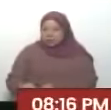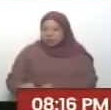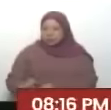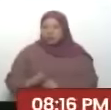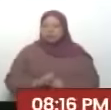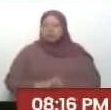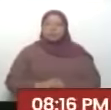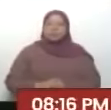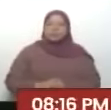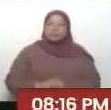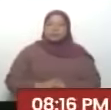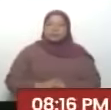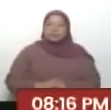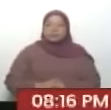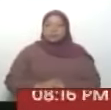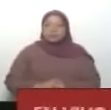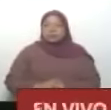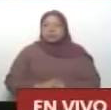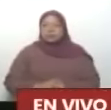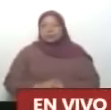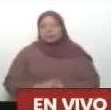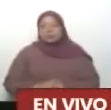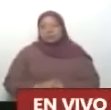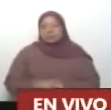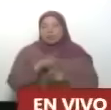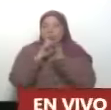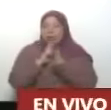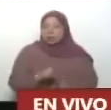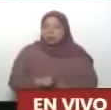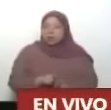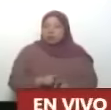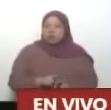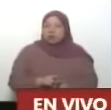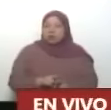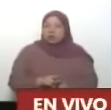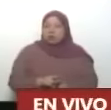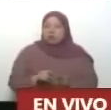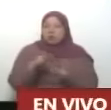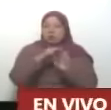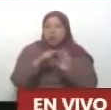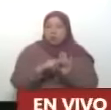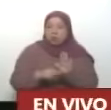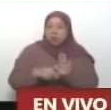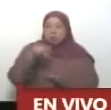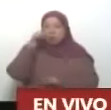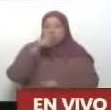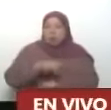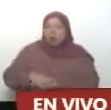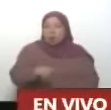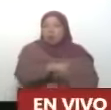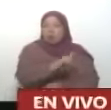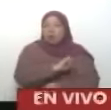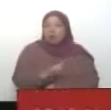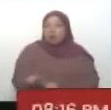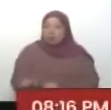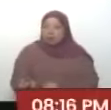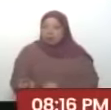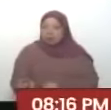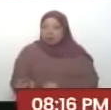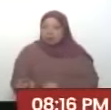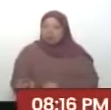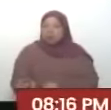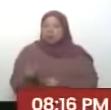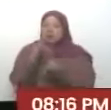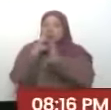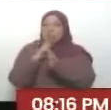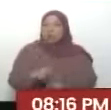Así que este resultado vinculante es un mandato popular obligante y es